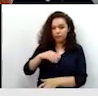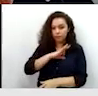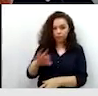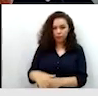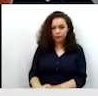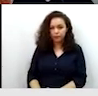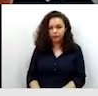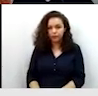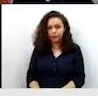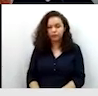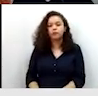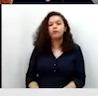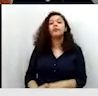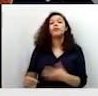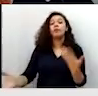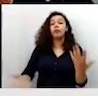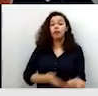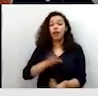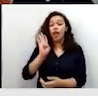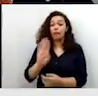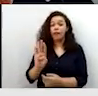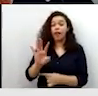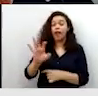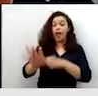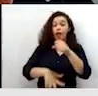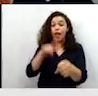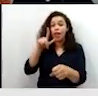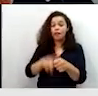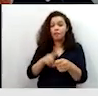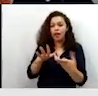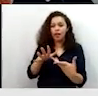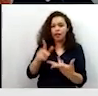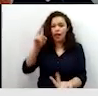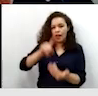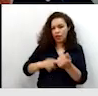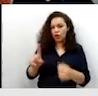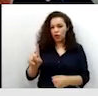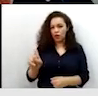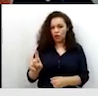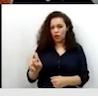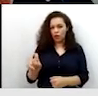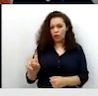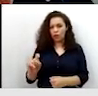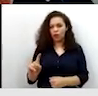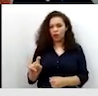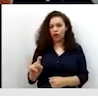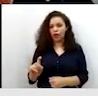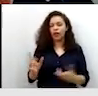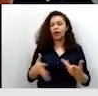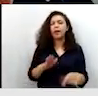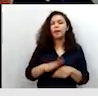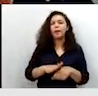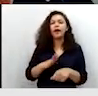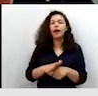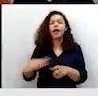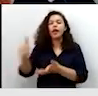El tipo B, que prácticamente estamos hablando de animales acuáticos. Aquí a lo mejor estaríamos hablando un poquito más, como en el caso de la Ciudad